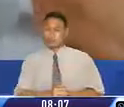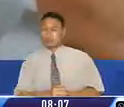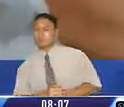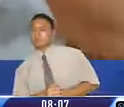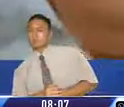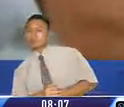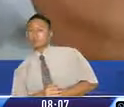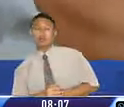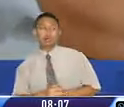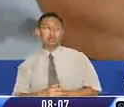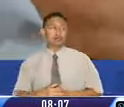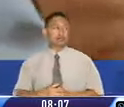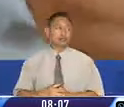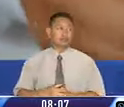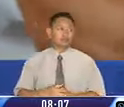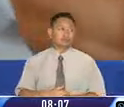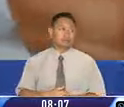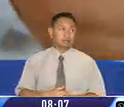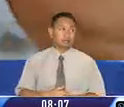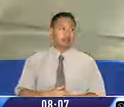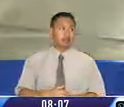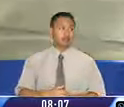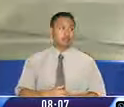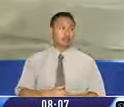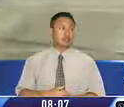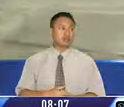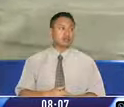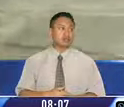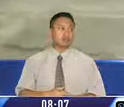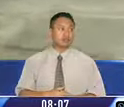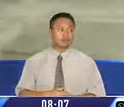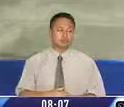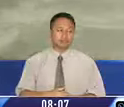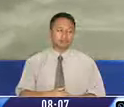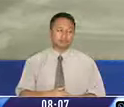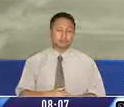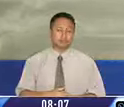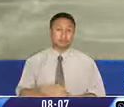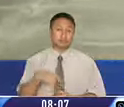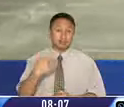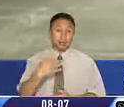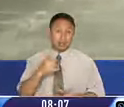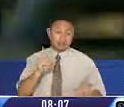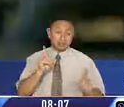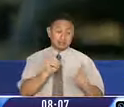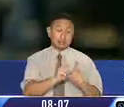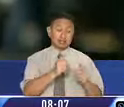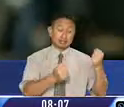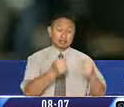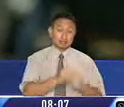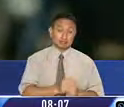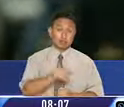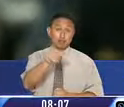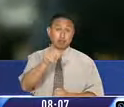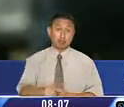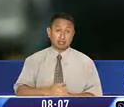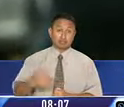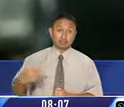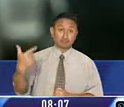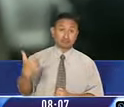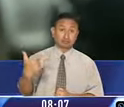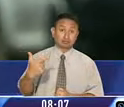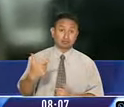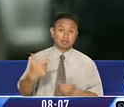Sacó $3,000 y con el dinero en la maleta abandonó la oficina. Cuando estaba a 2 metros de su vehículo, un sujeto con arma en mano le pidió